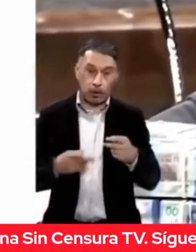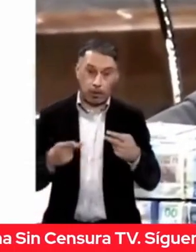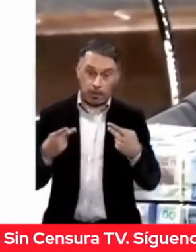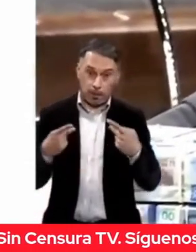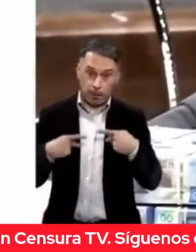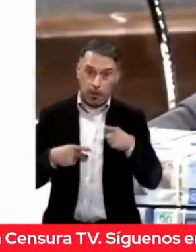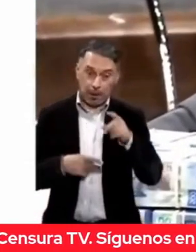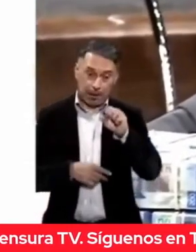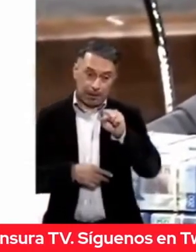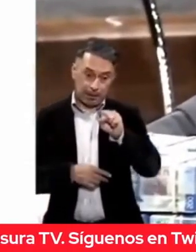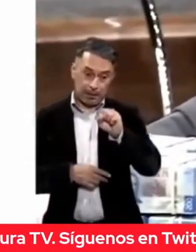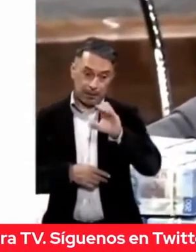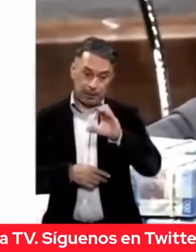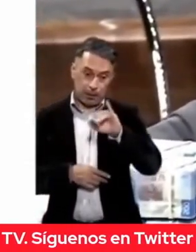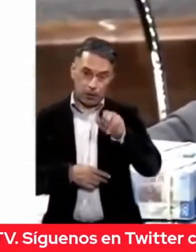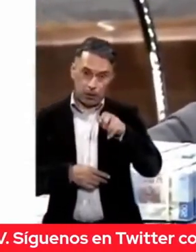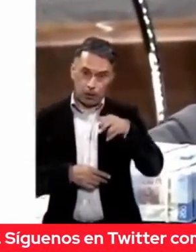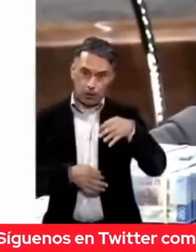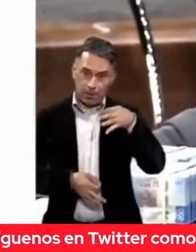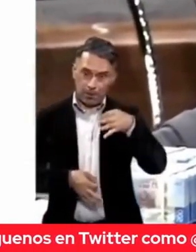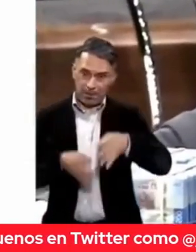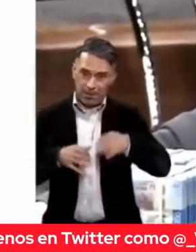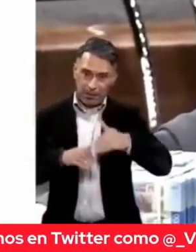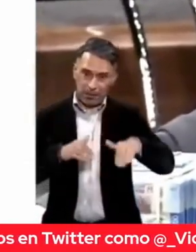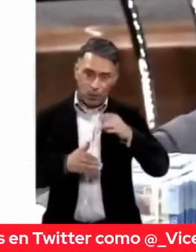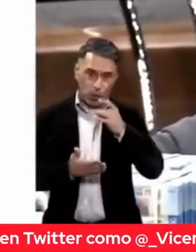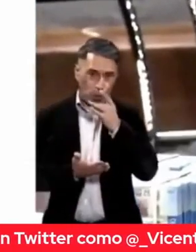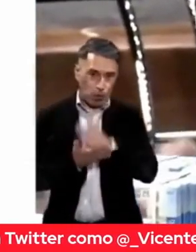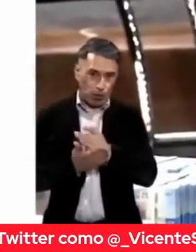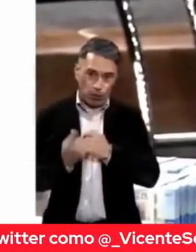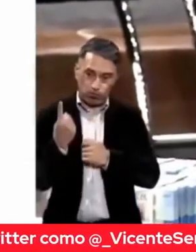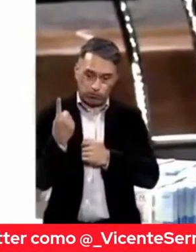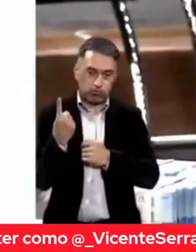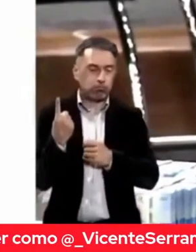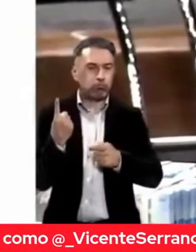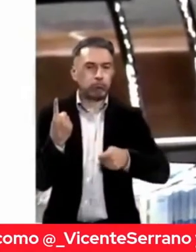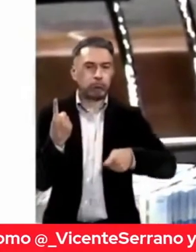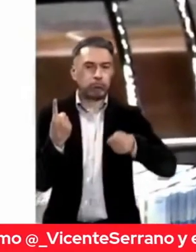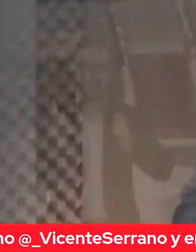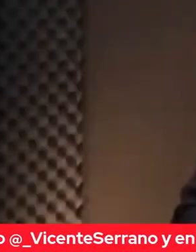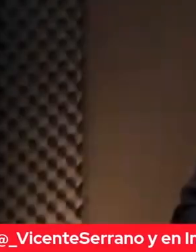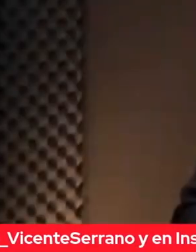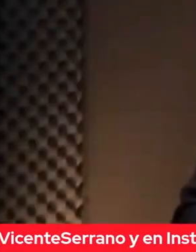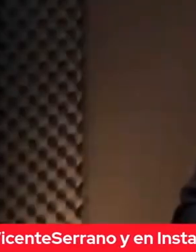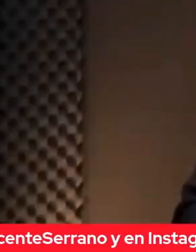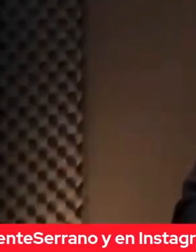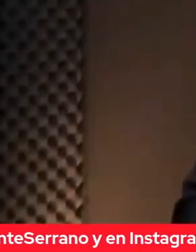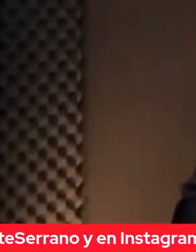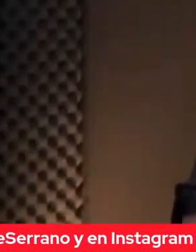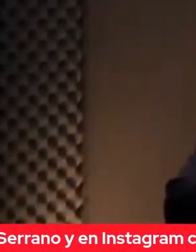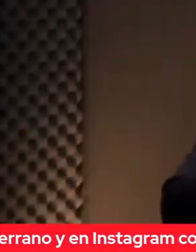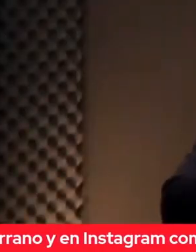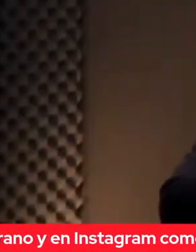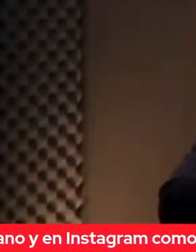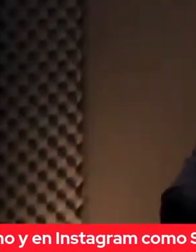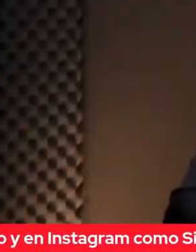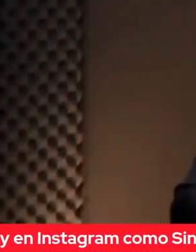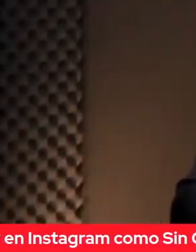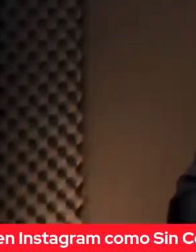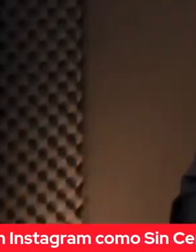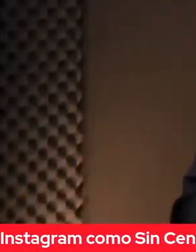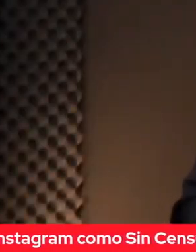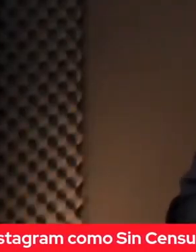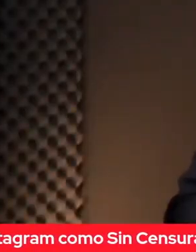hasta algún tono cómico esto que le hacen al intentar